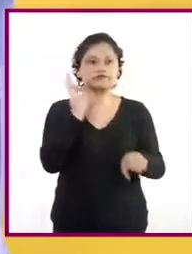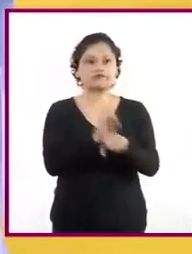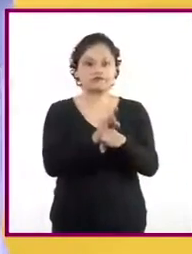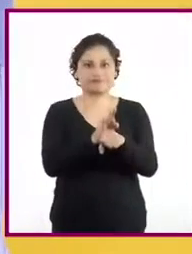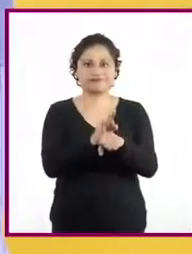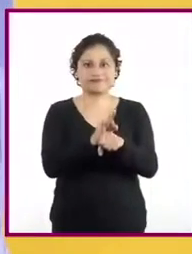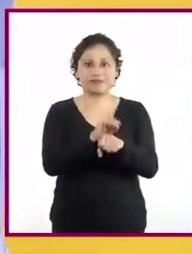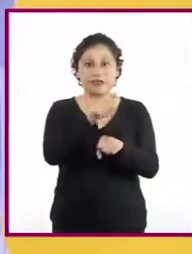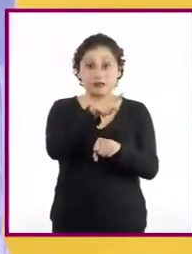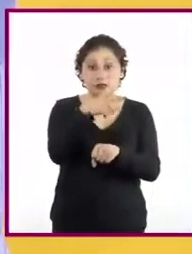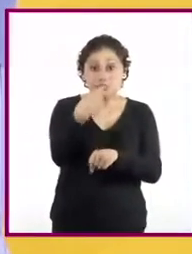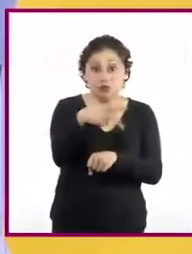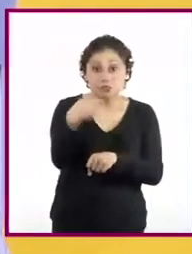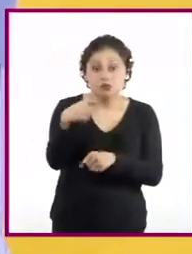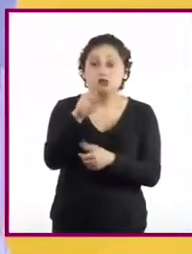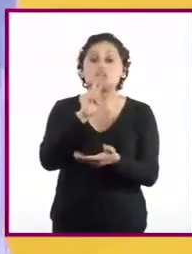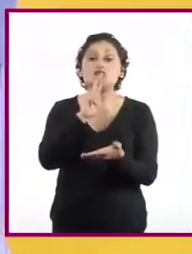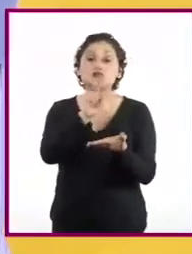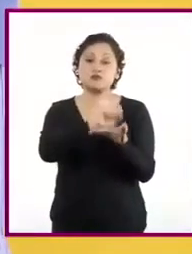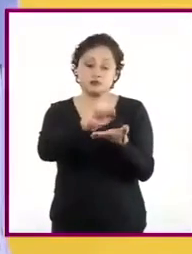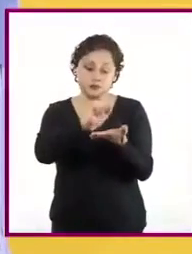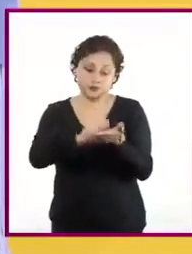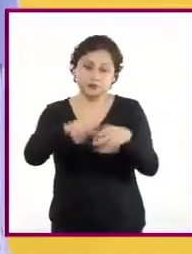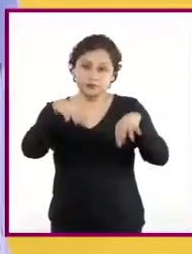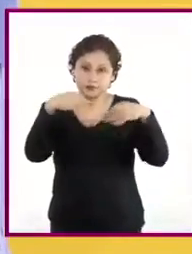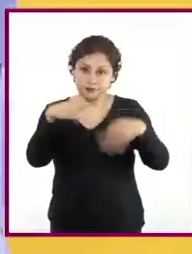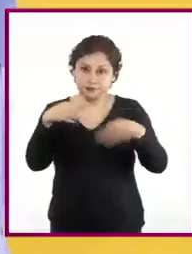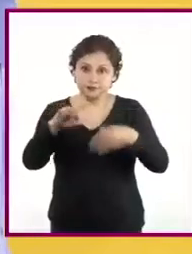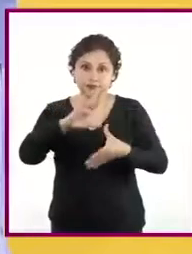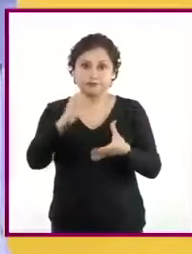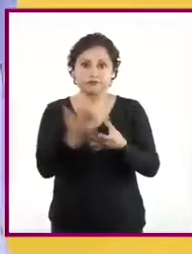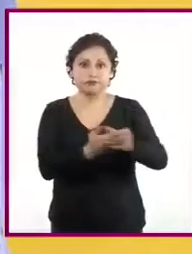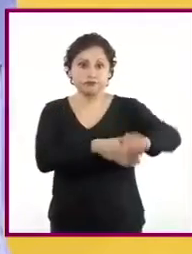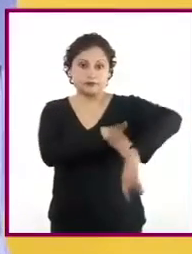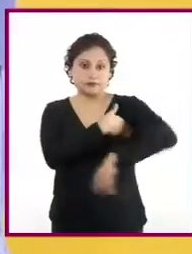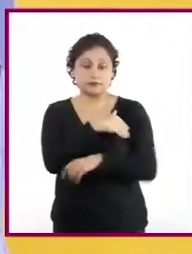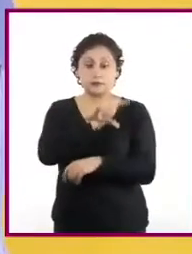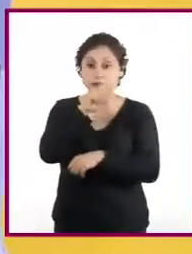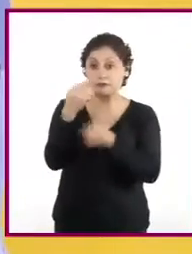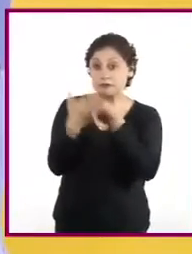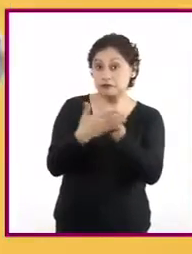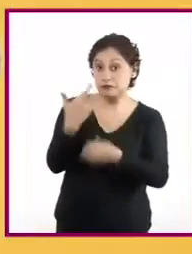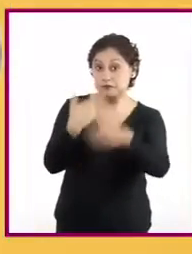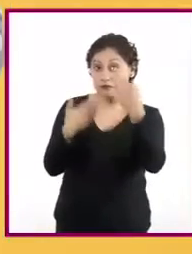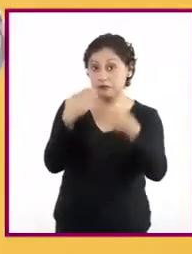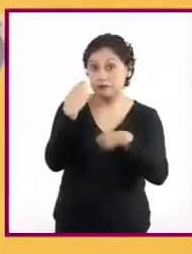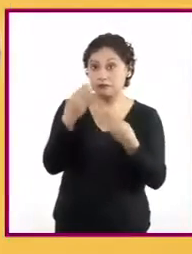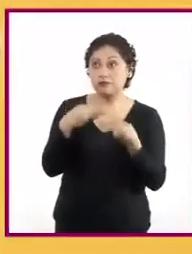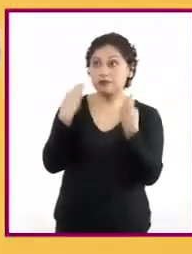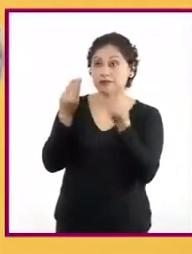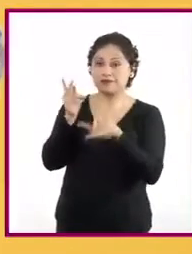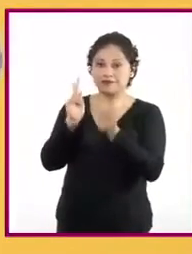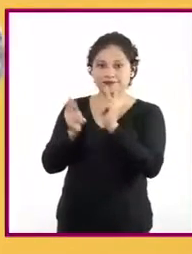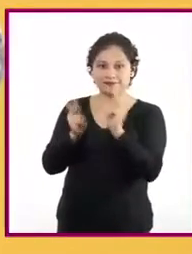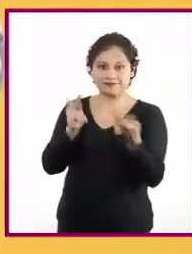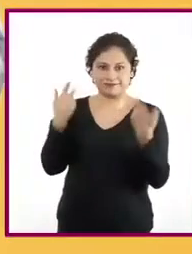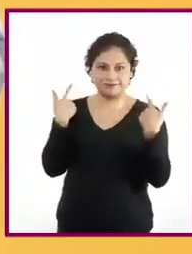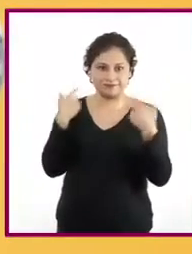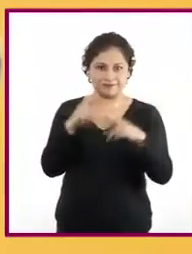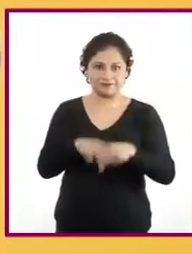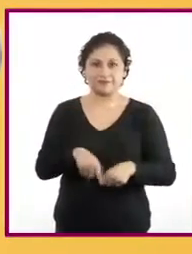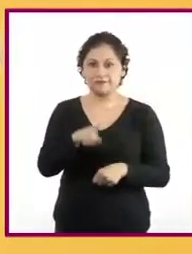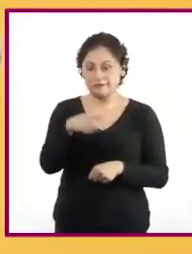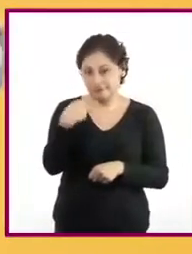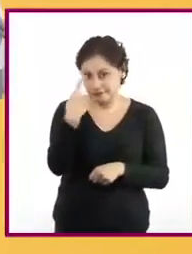y respuestas en su carpeta de experiencias para que las puedan presentar y comentar con su docente. Les recomendamos leer